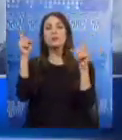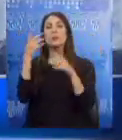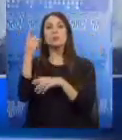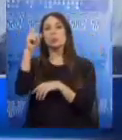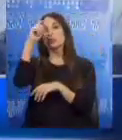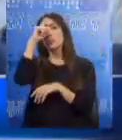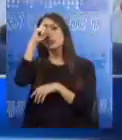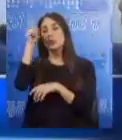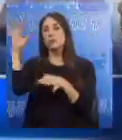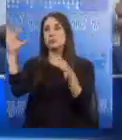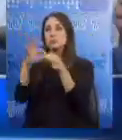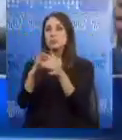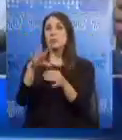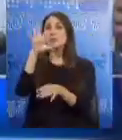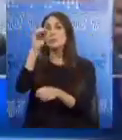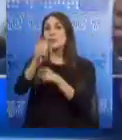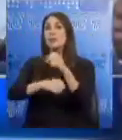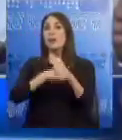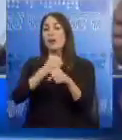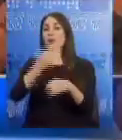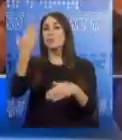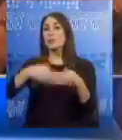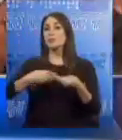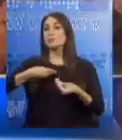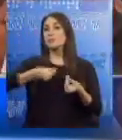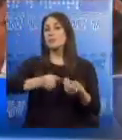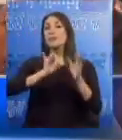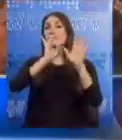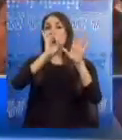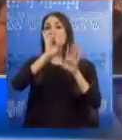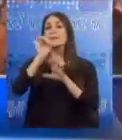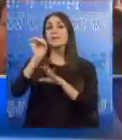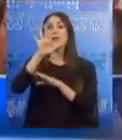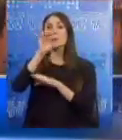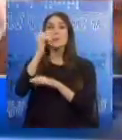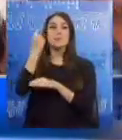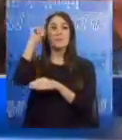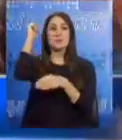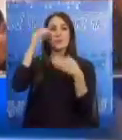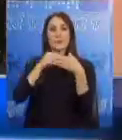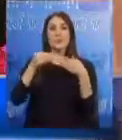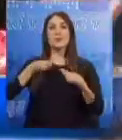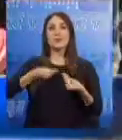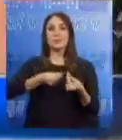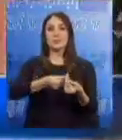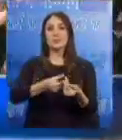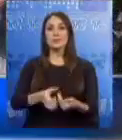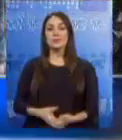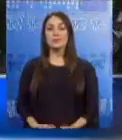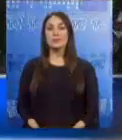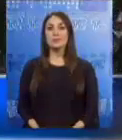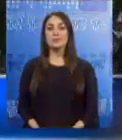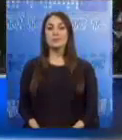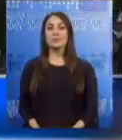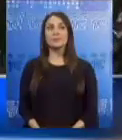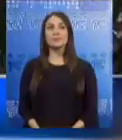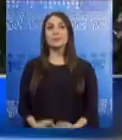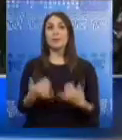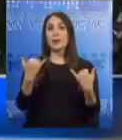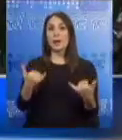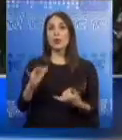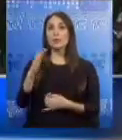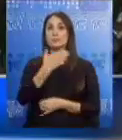con un plazo de 50 años y una inversión de 750 millones de dólares en estos momentos el